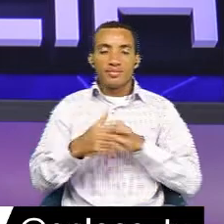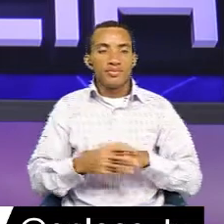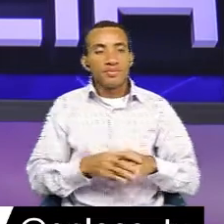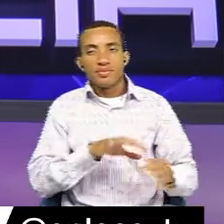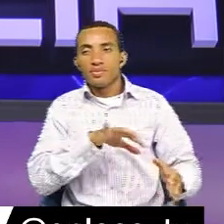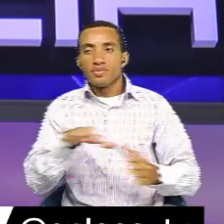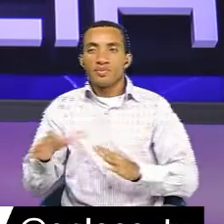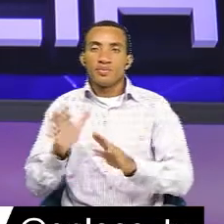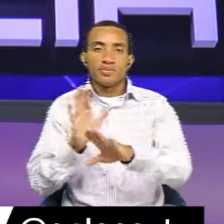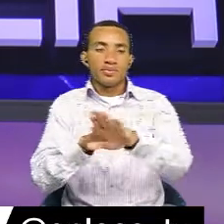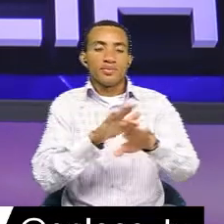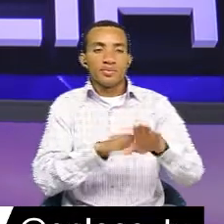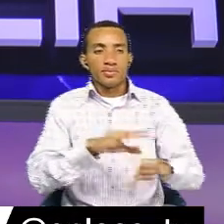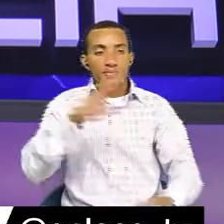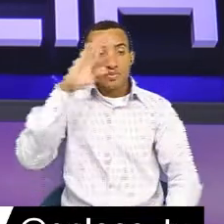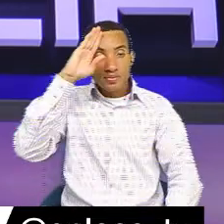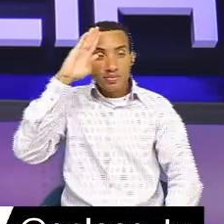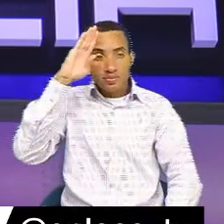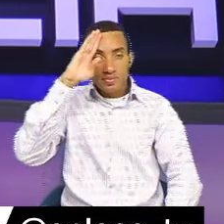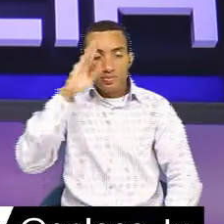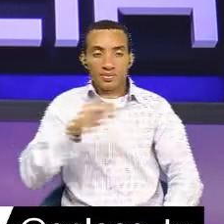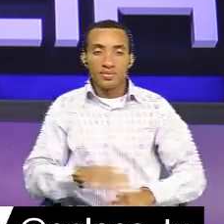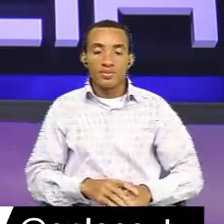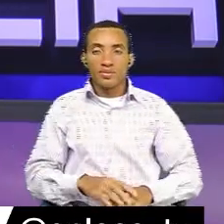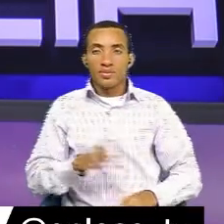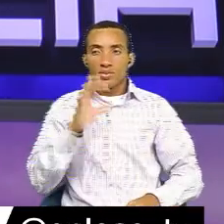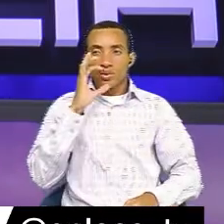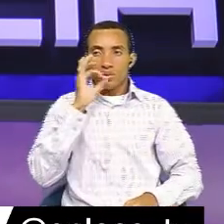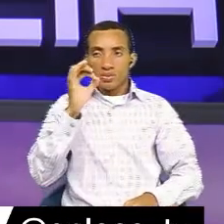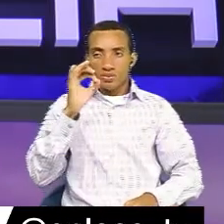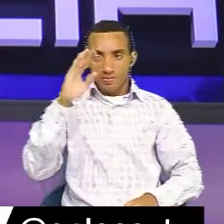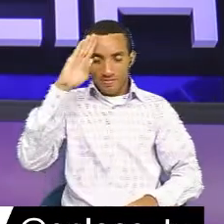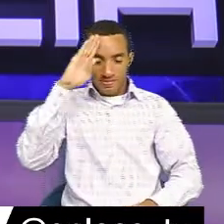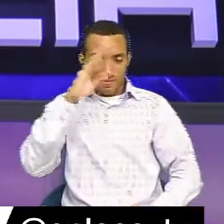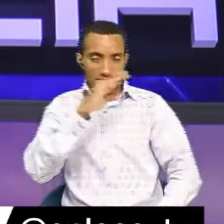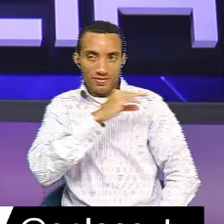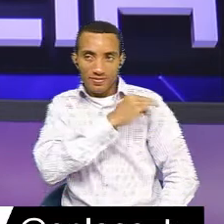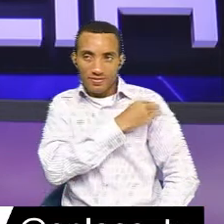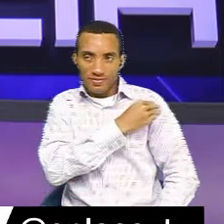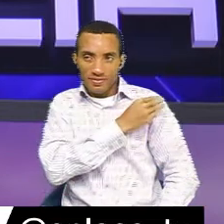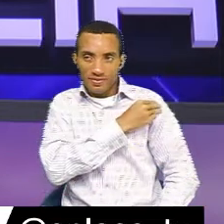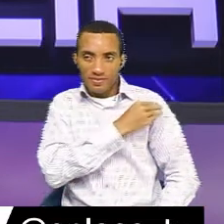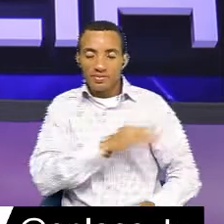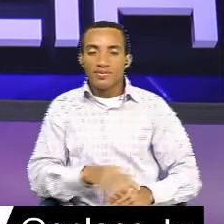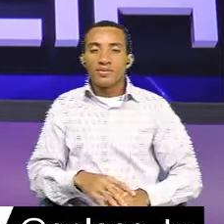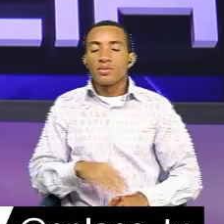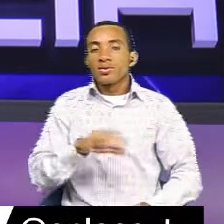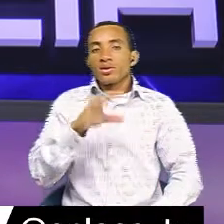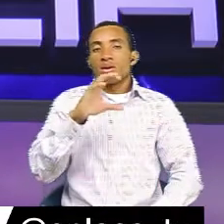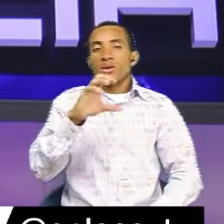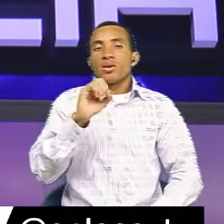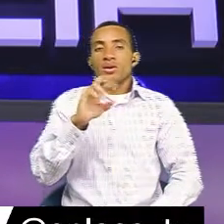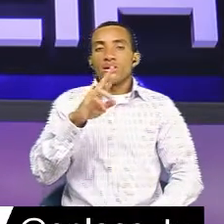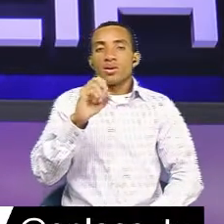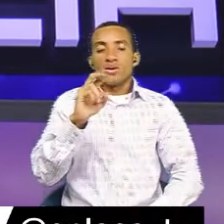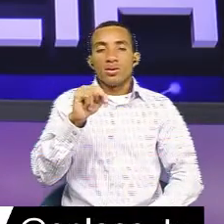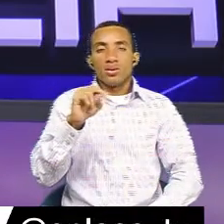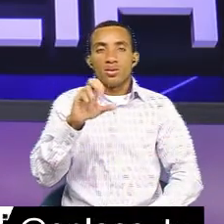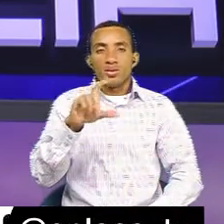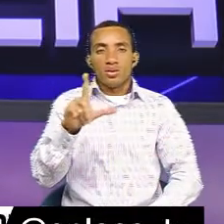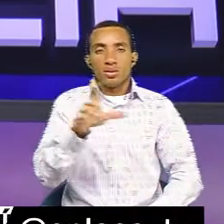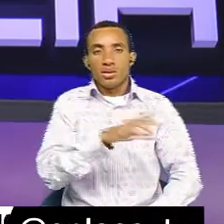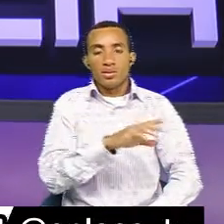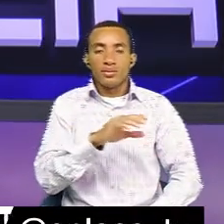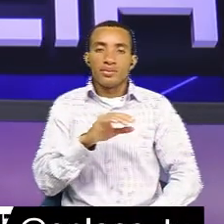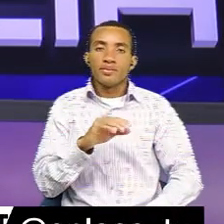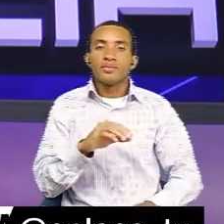Consultadas las autoridades de policía por esta denuncia, el comandante del comando en la región del Magdalena Medio, coronel John Freddy Santos Andrade, asegura